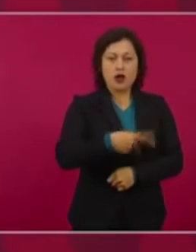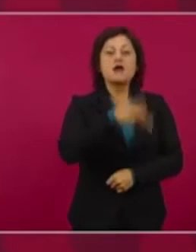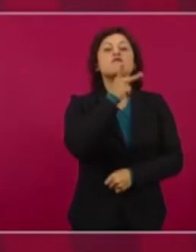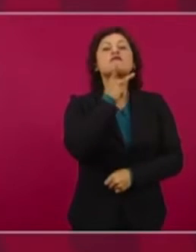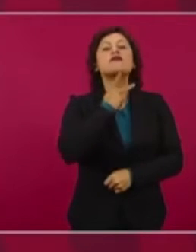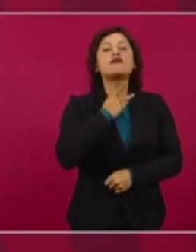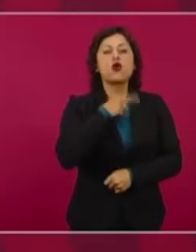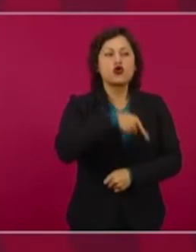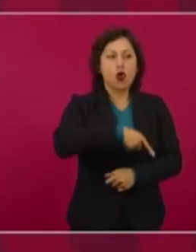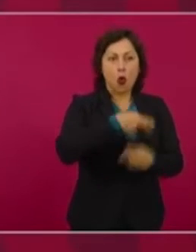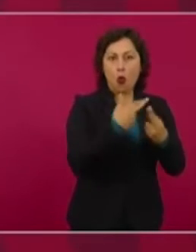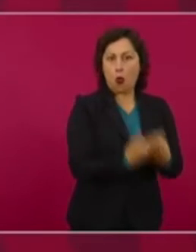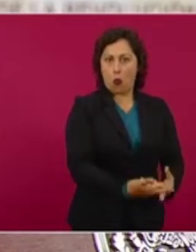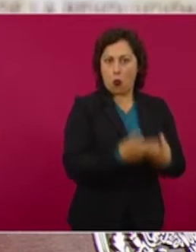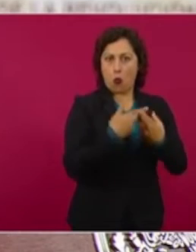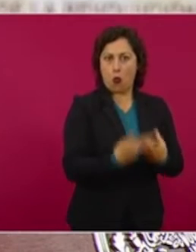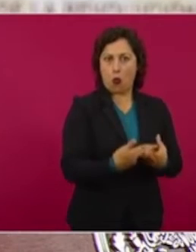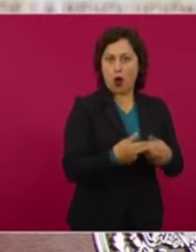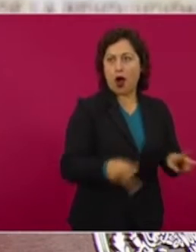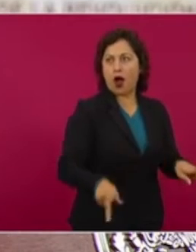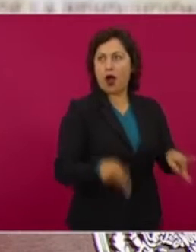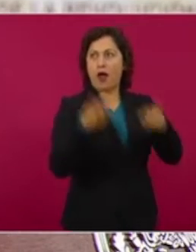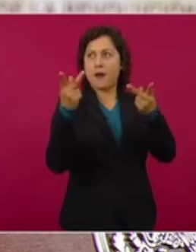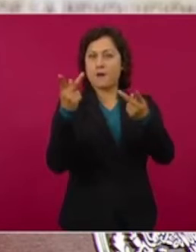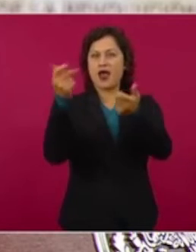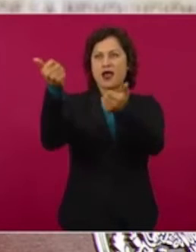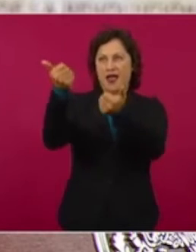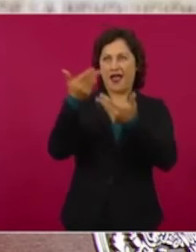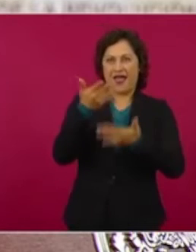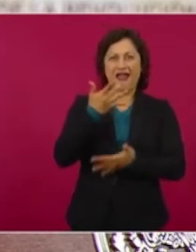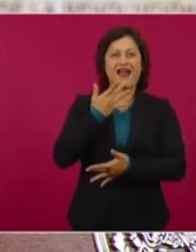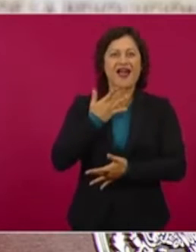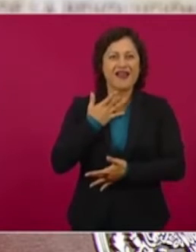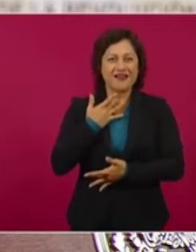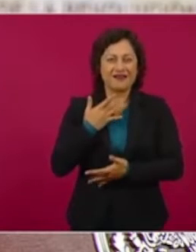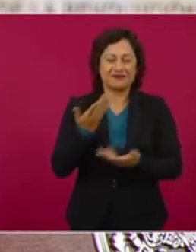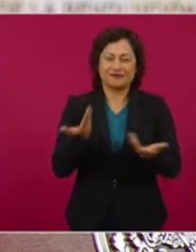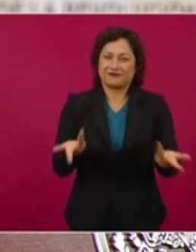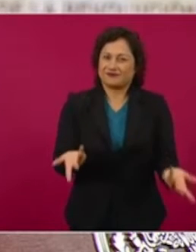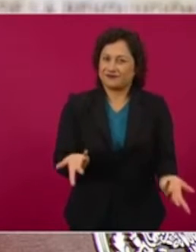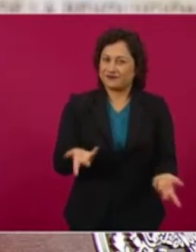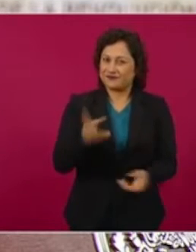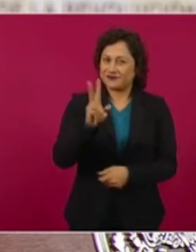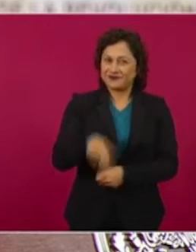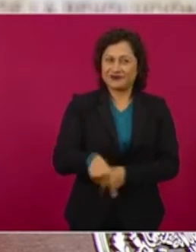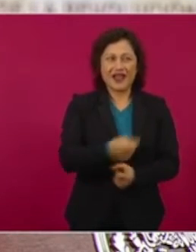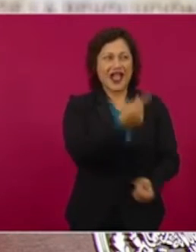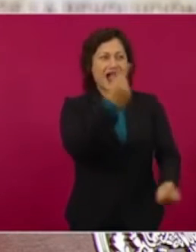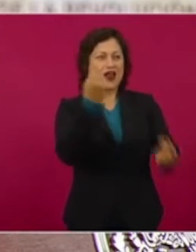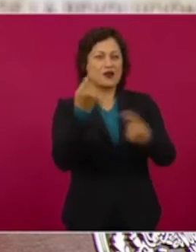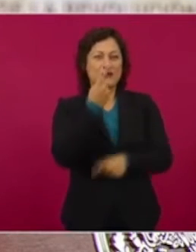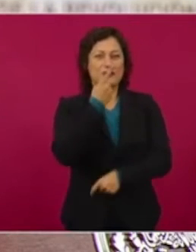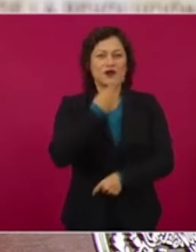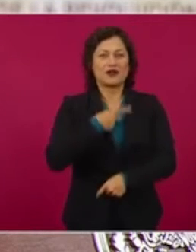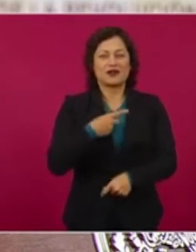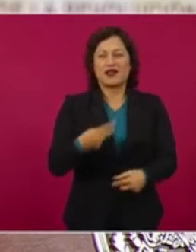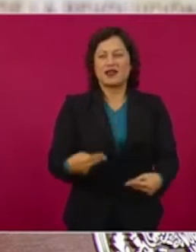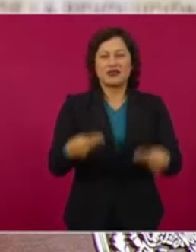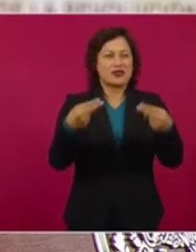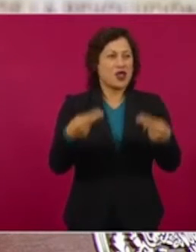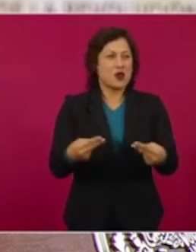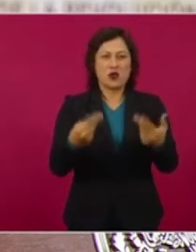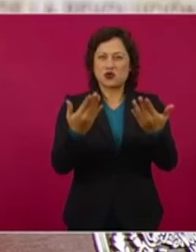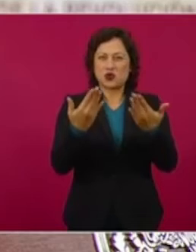agregado. Dicen, es que ya no es negocio. Pues sí, no es lo mismo que extraer el